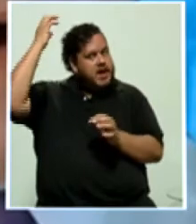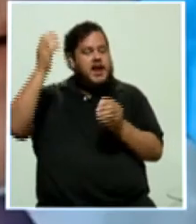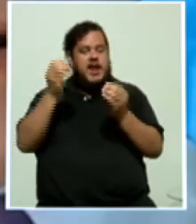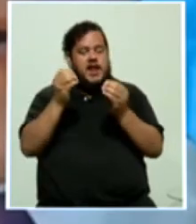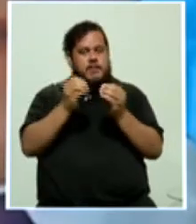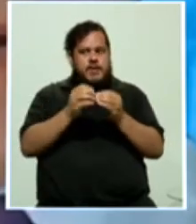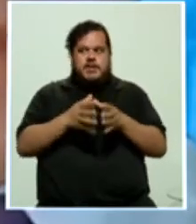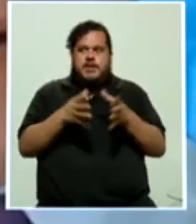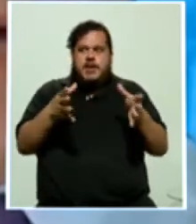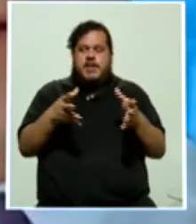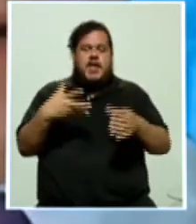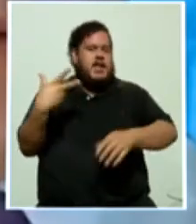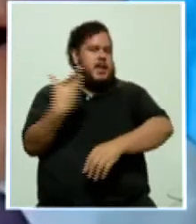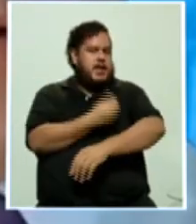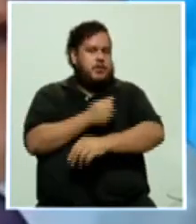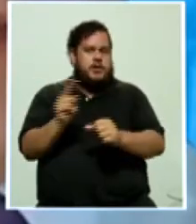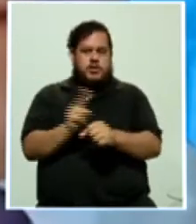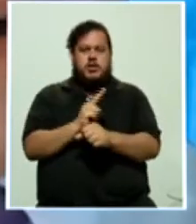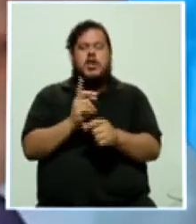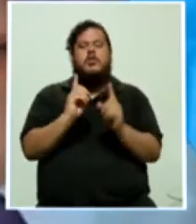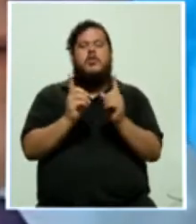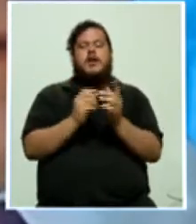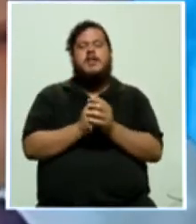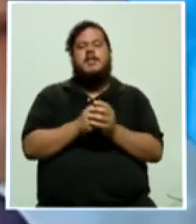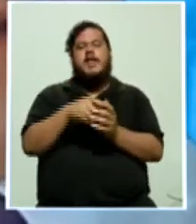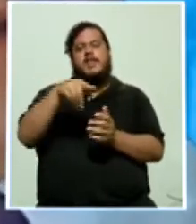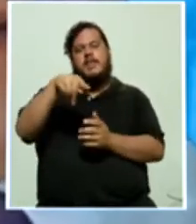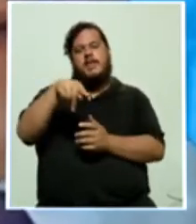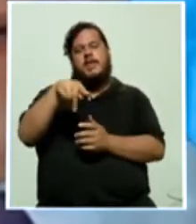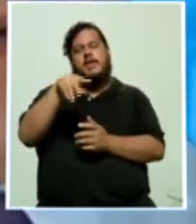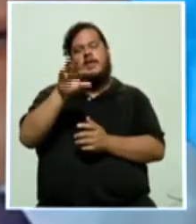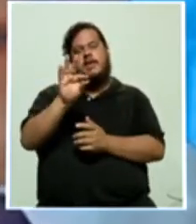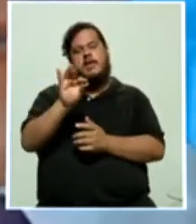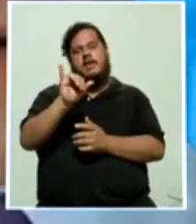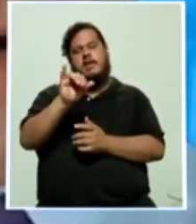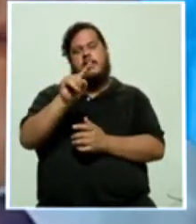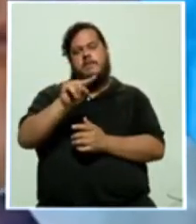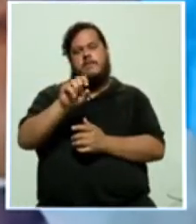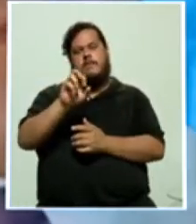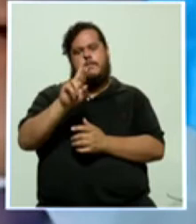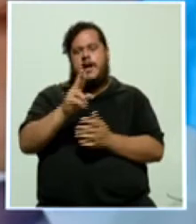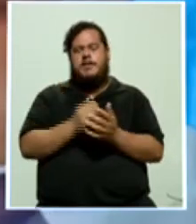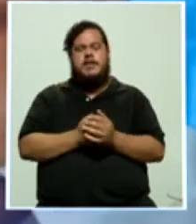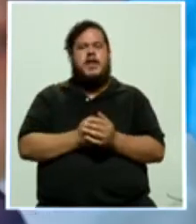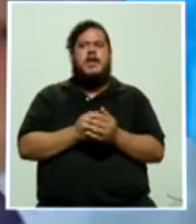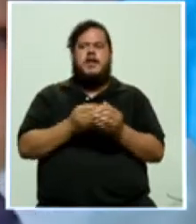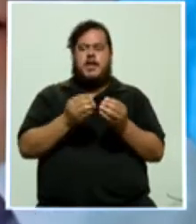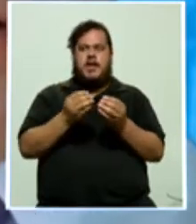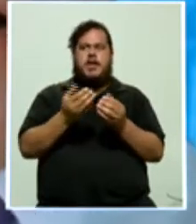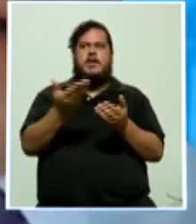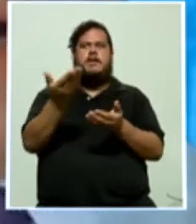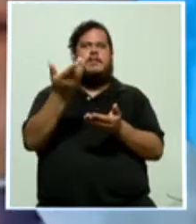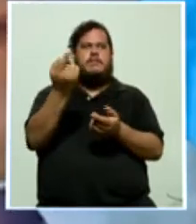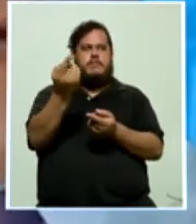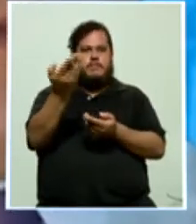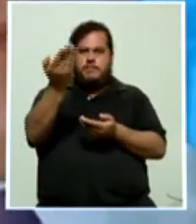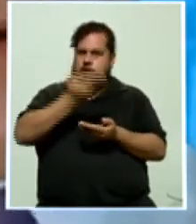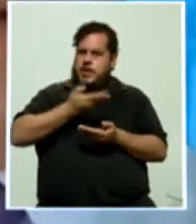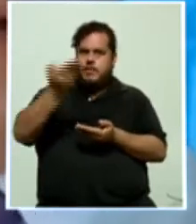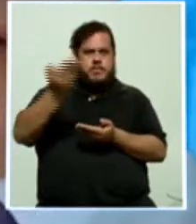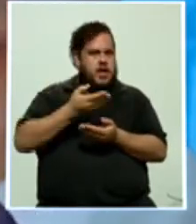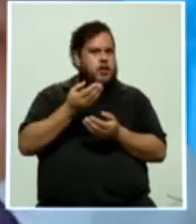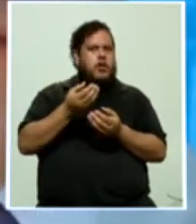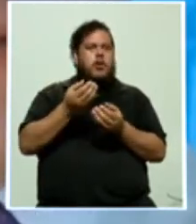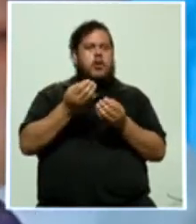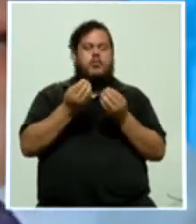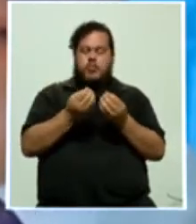la vacuna que se está aplicando es la vacuna de Pfizer, que llegaron cantidades importantes y sigue llegando cantidades importantes